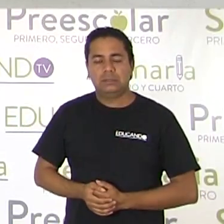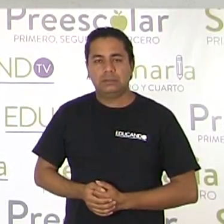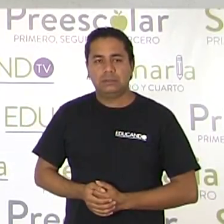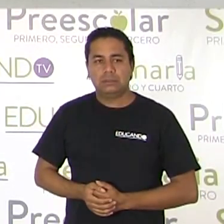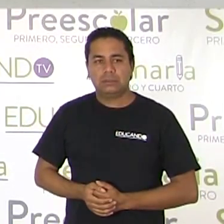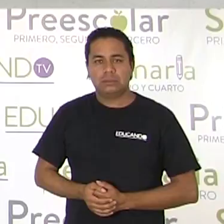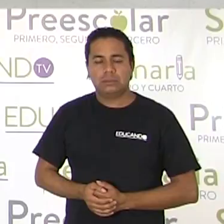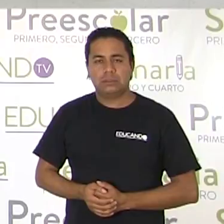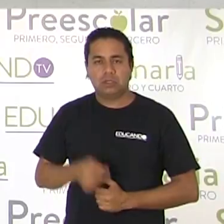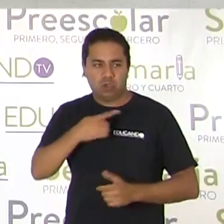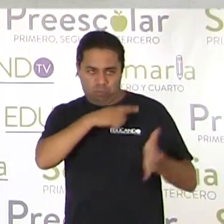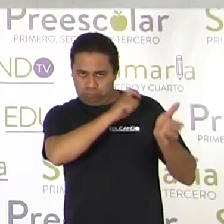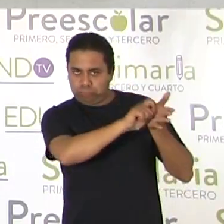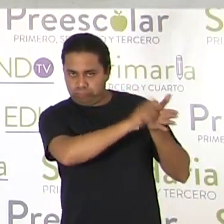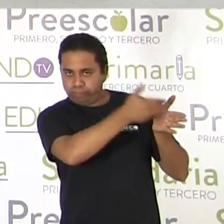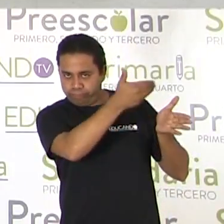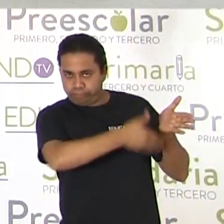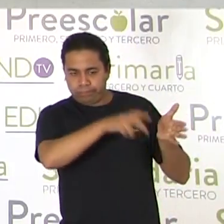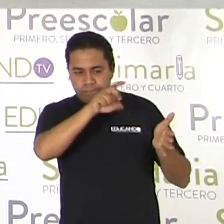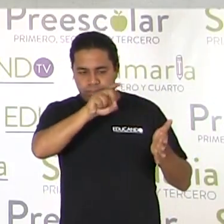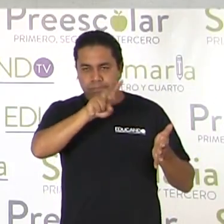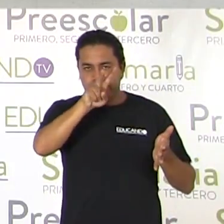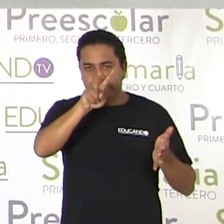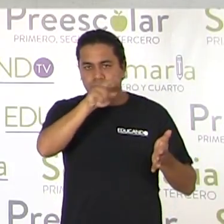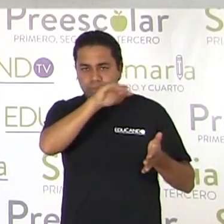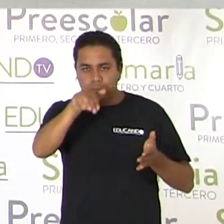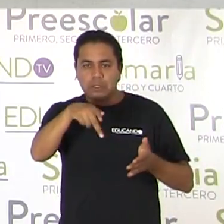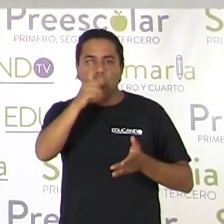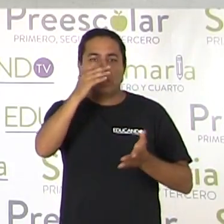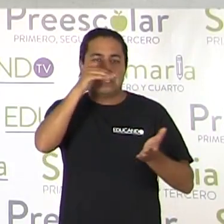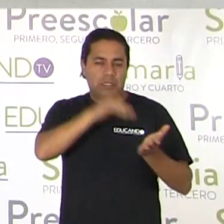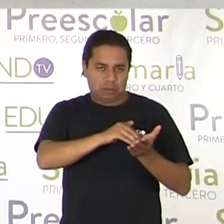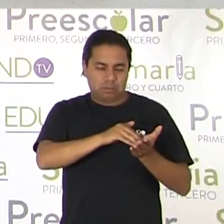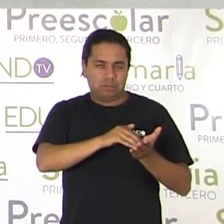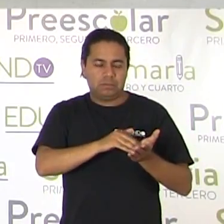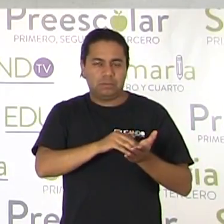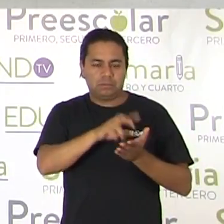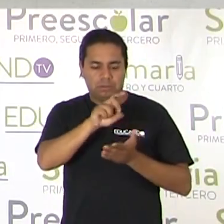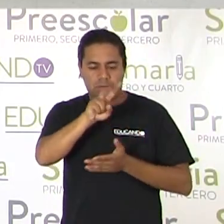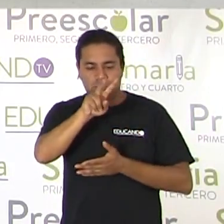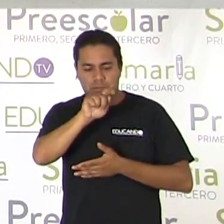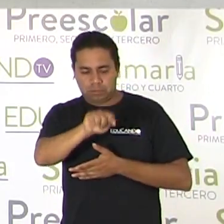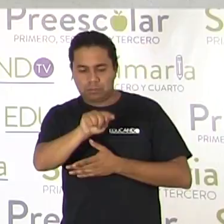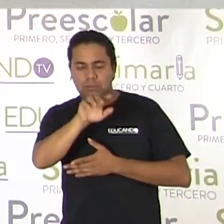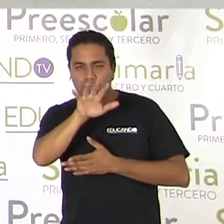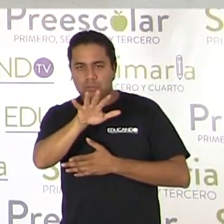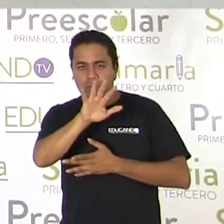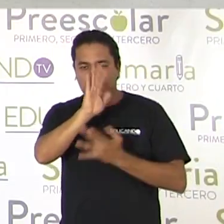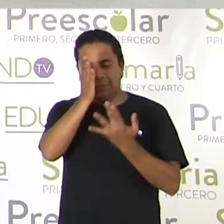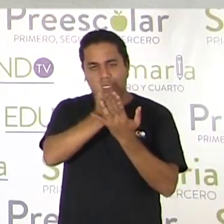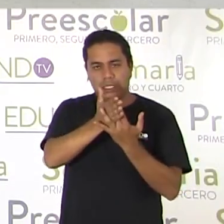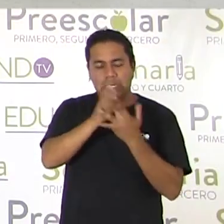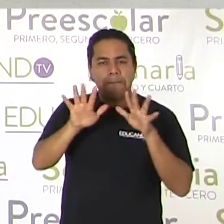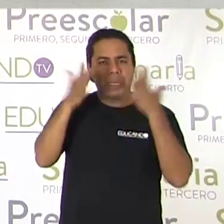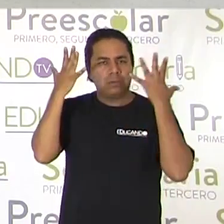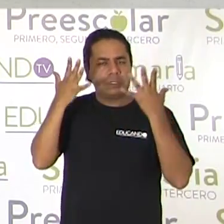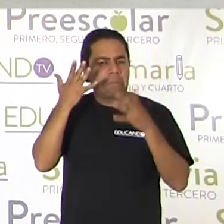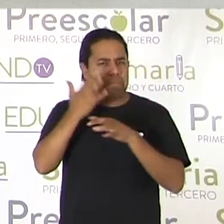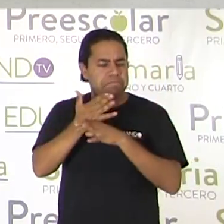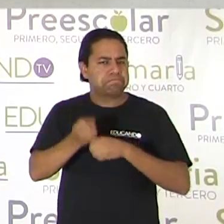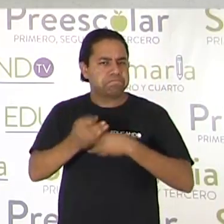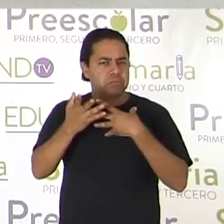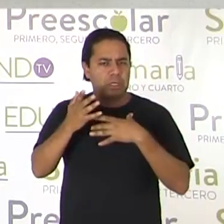lo voy a escribir aquí, son 32 kilómetros, .5, entre la velocidad. En este caso